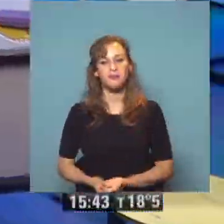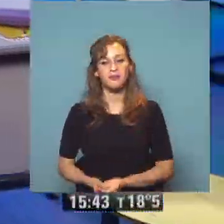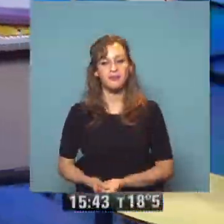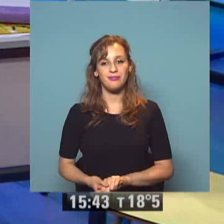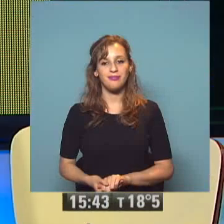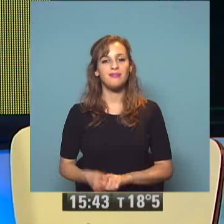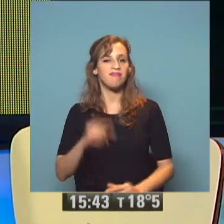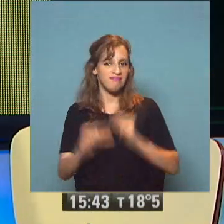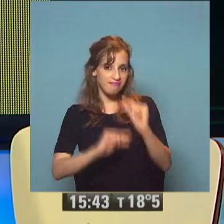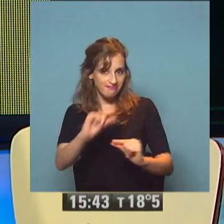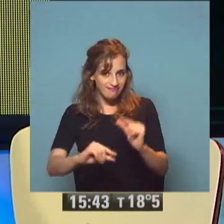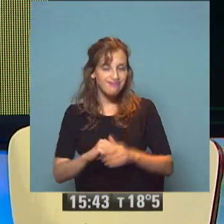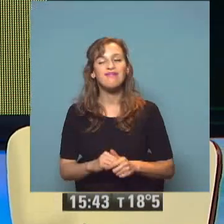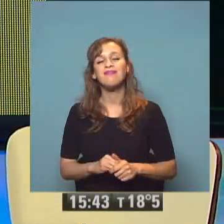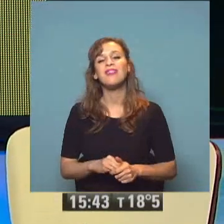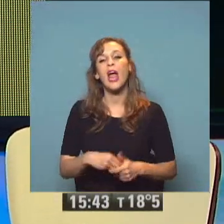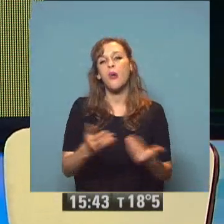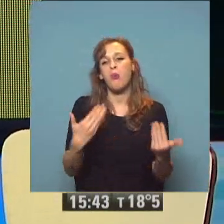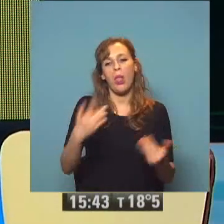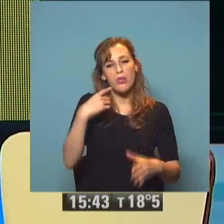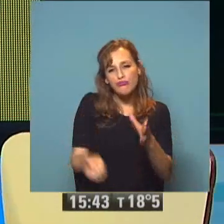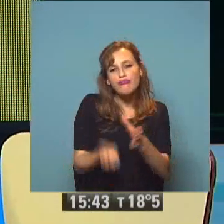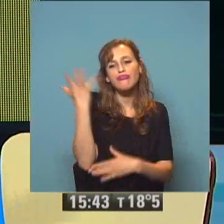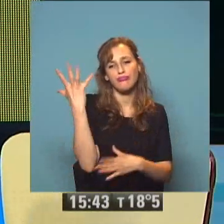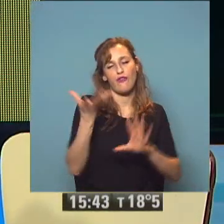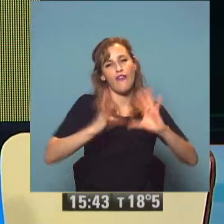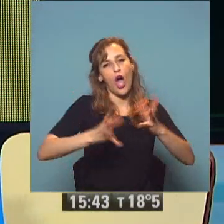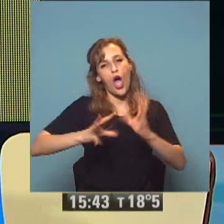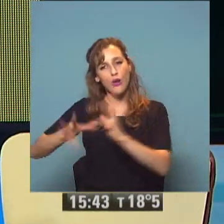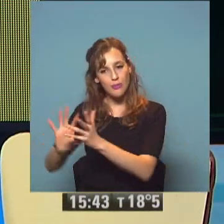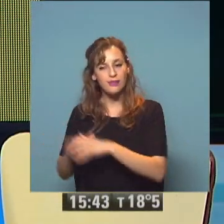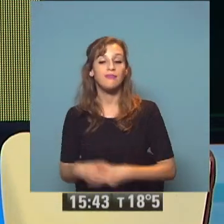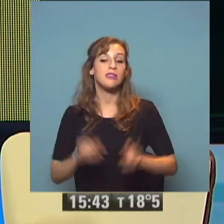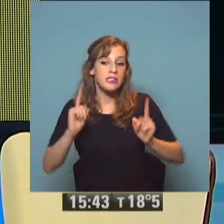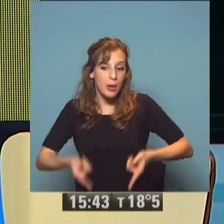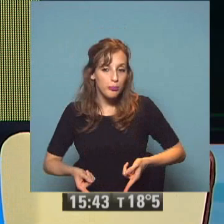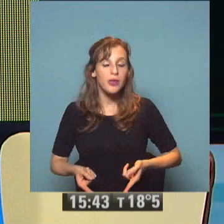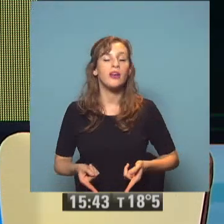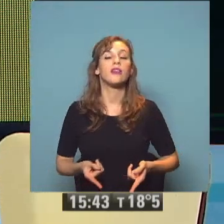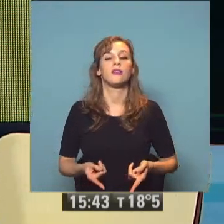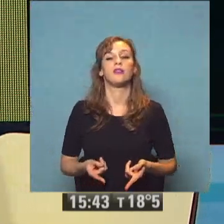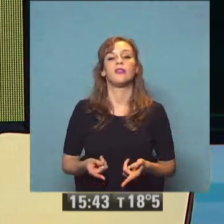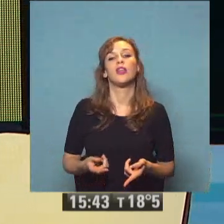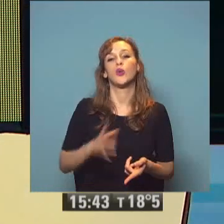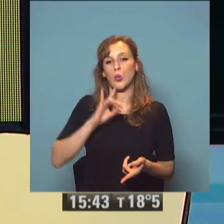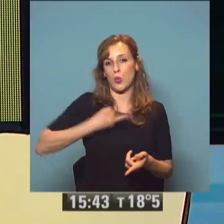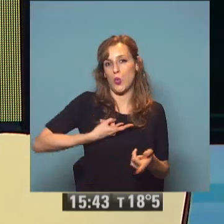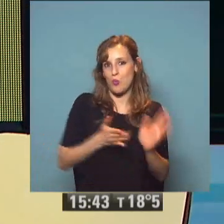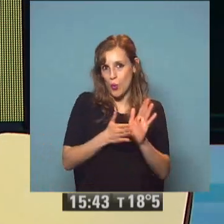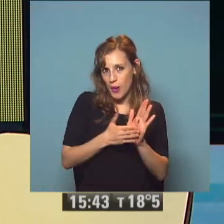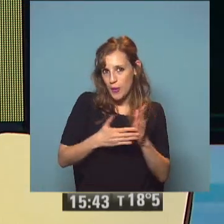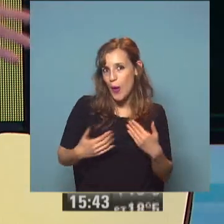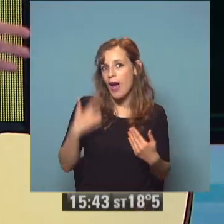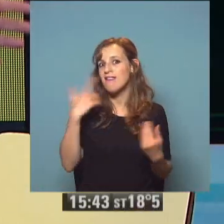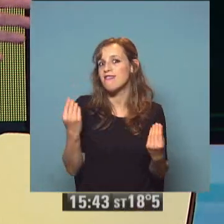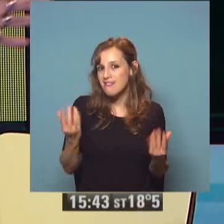así, más chiquitito, así me hago otras figuras geométricas. Y después puedo armar formas, tratar de usarlas todas, usar solo